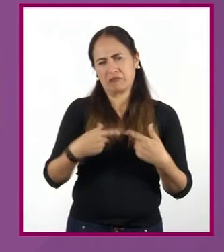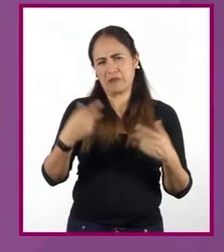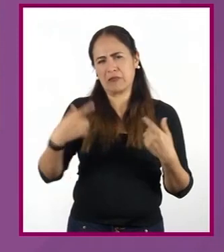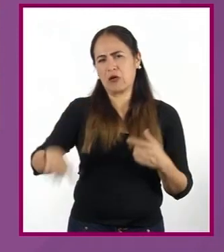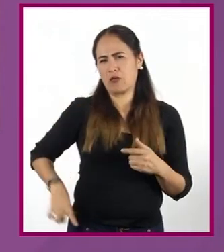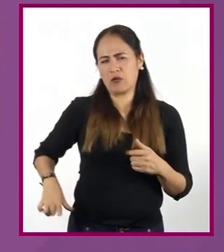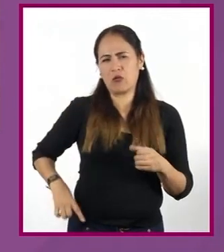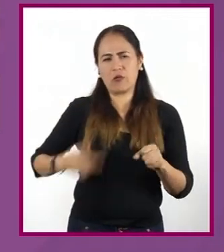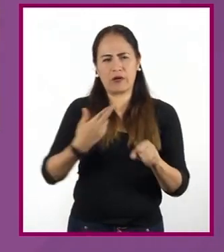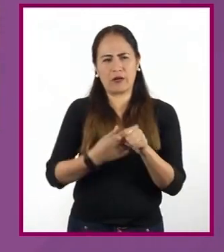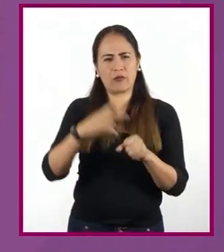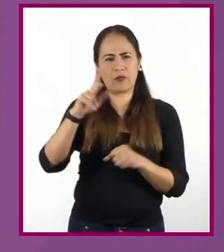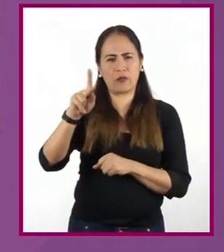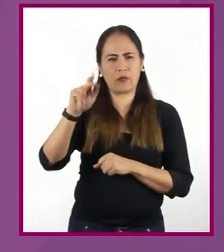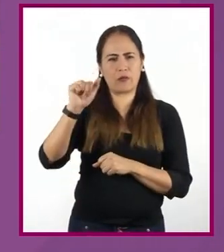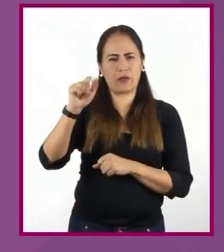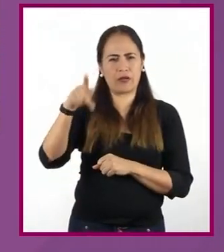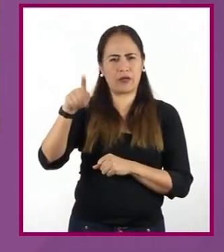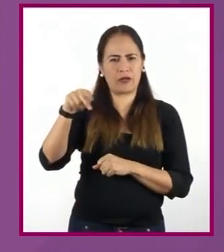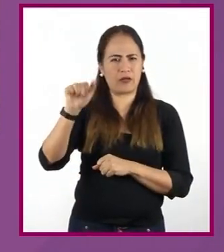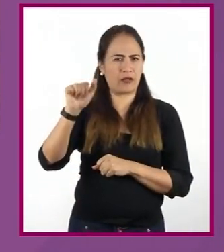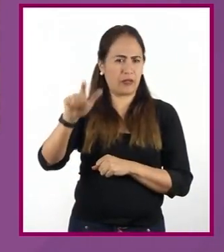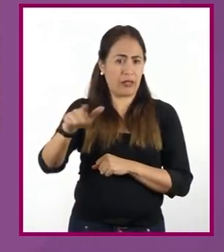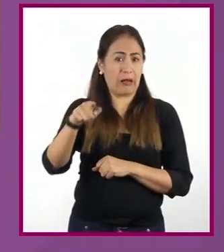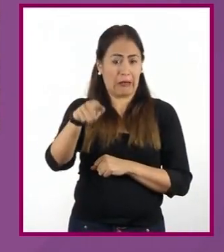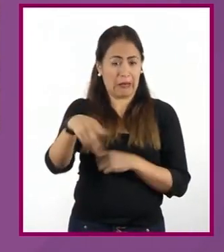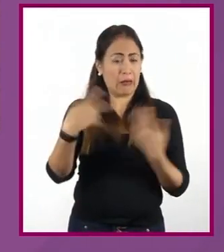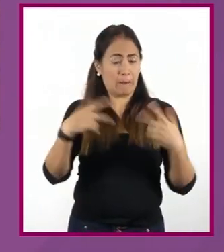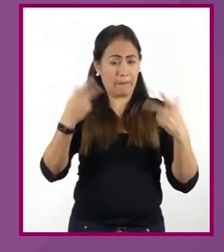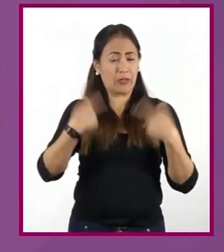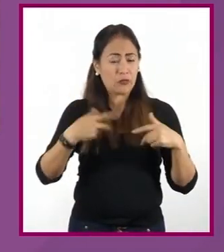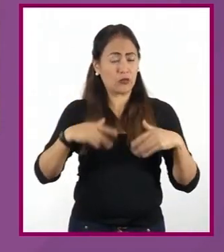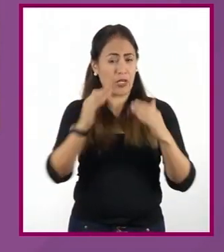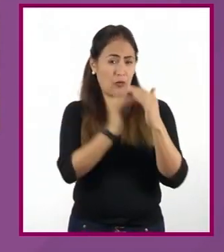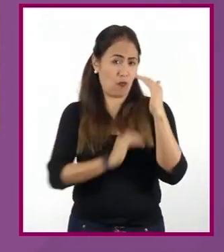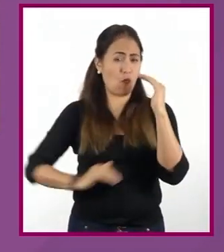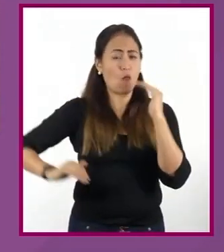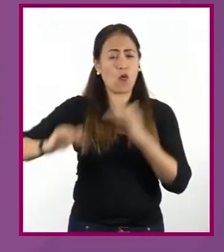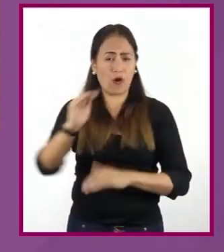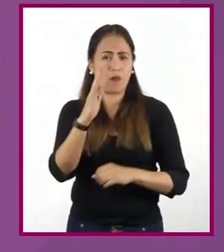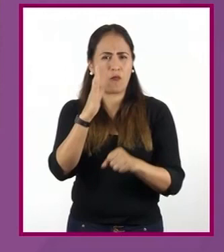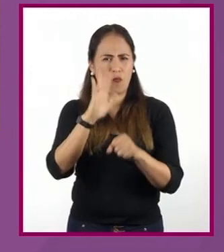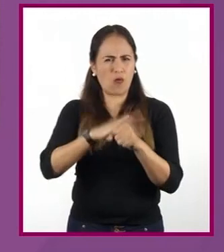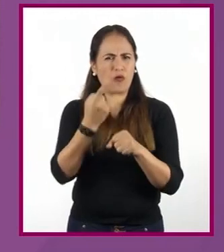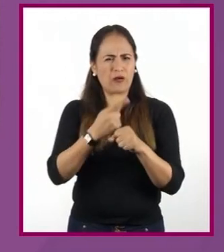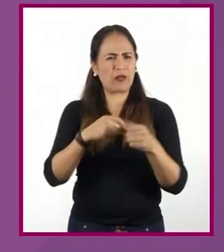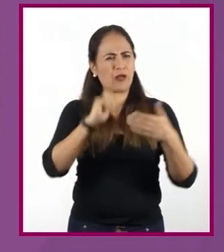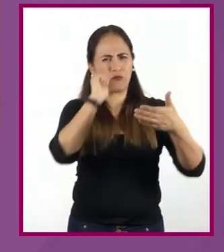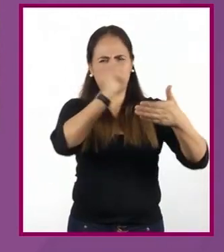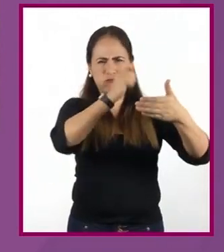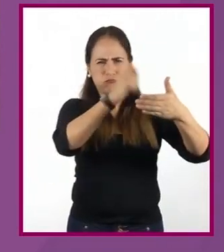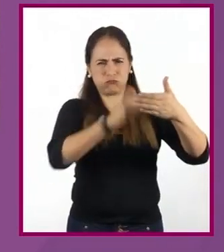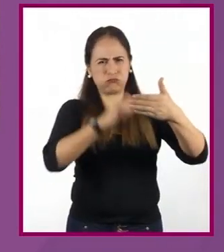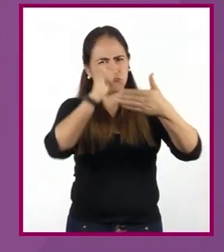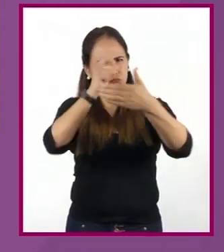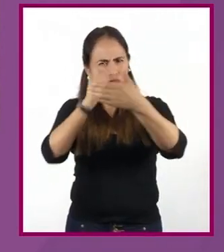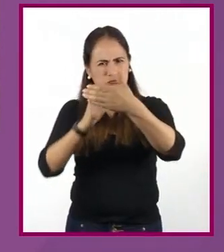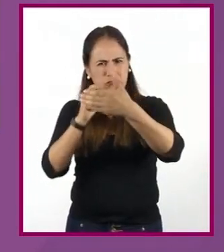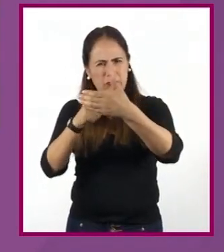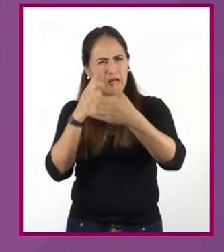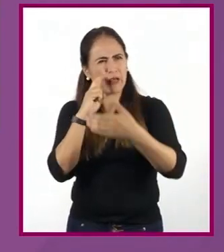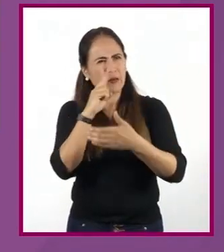las estructuras que más datos históricos arroja, debido justamente a las inscripciones labradas en tableros de roca